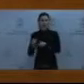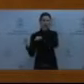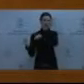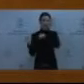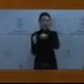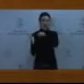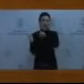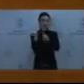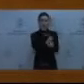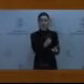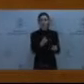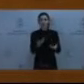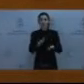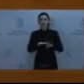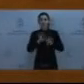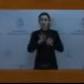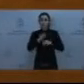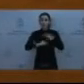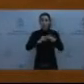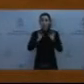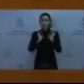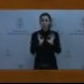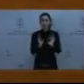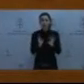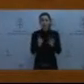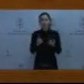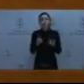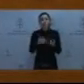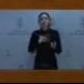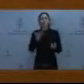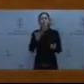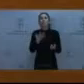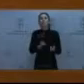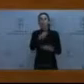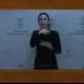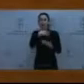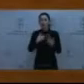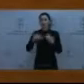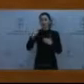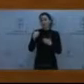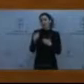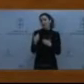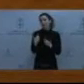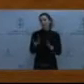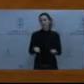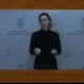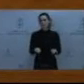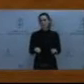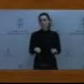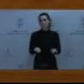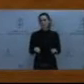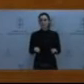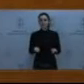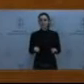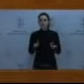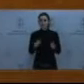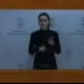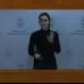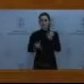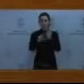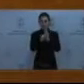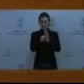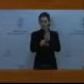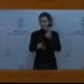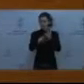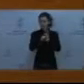Y para ceñirnos a un hecho concreto que se puede situar en este pasado cercano, es que la ley no ha